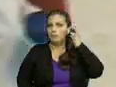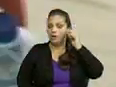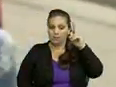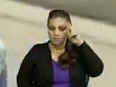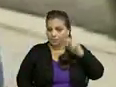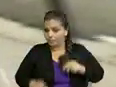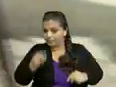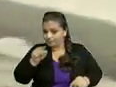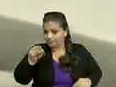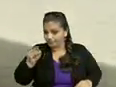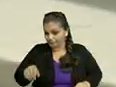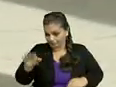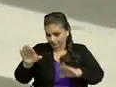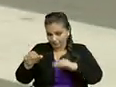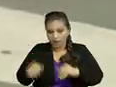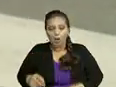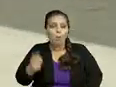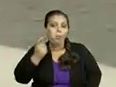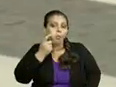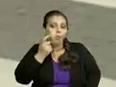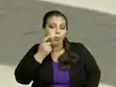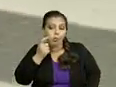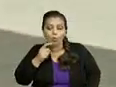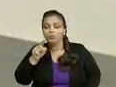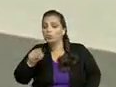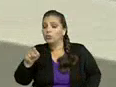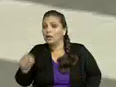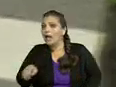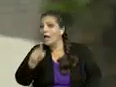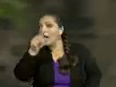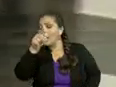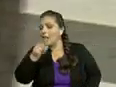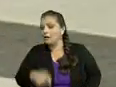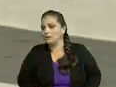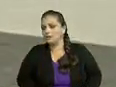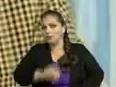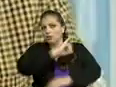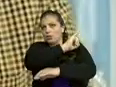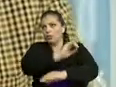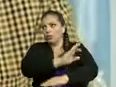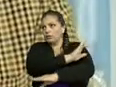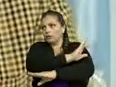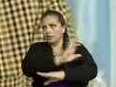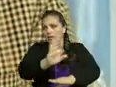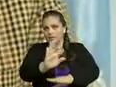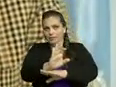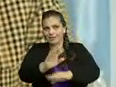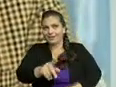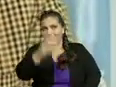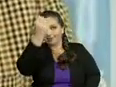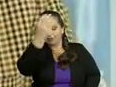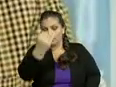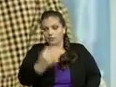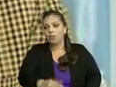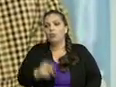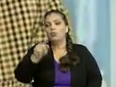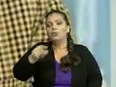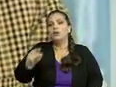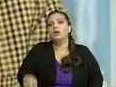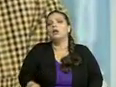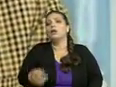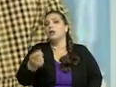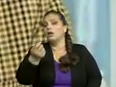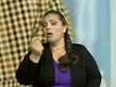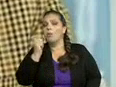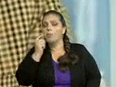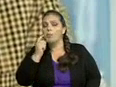dediquen a la misma tarea en uno de los semáforos de la avenida Juan Tancamarengo. Y aquí lo más importante es que se le hicieron